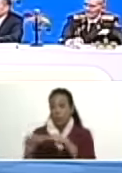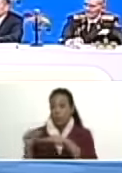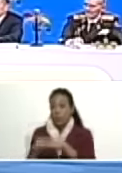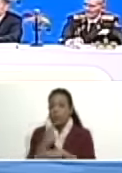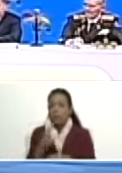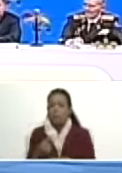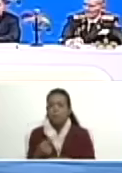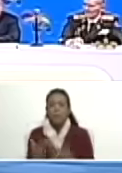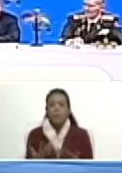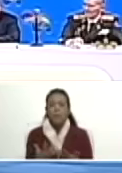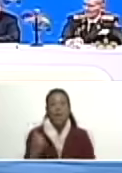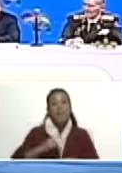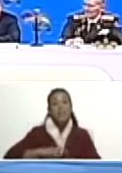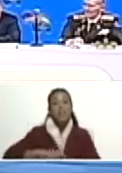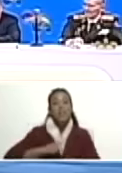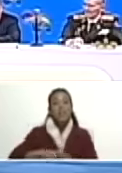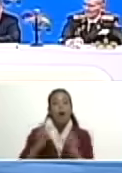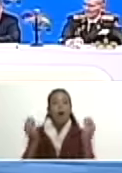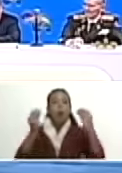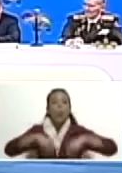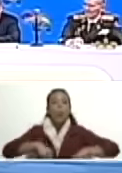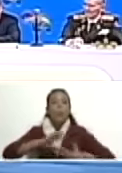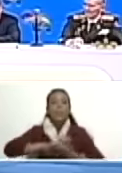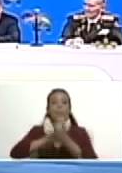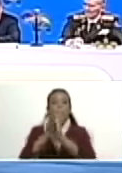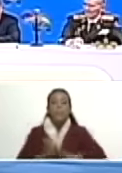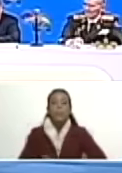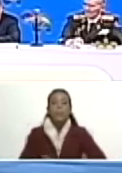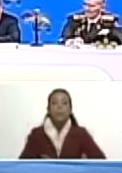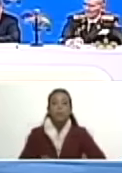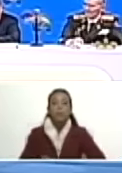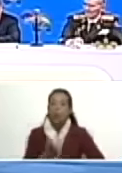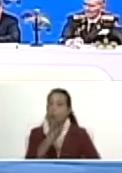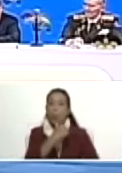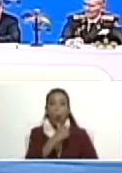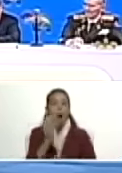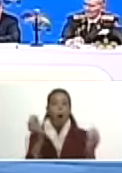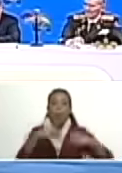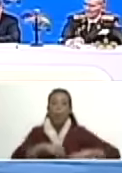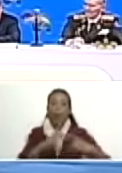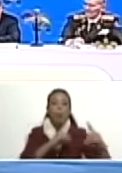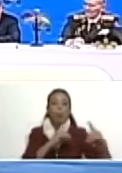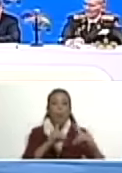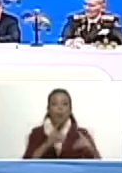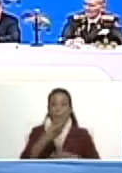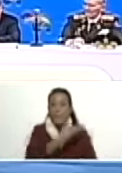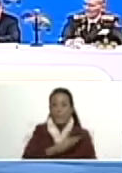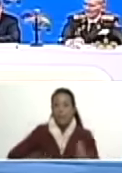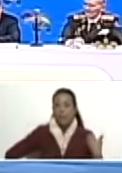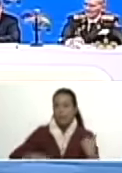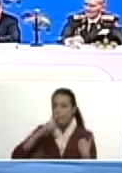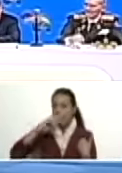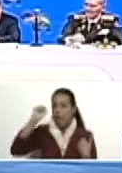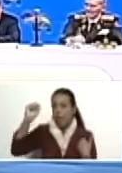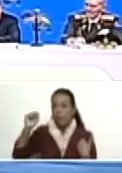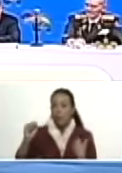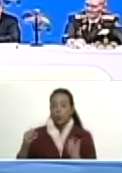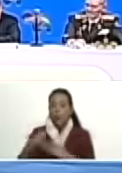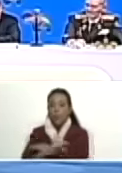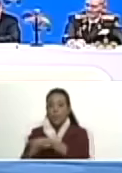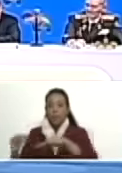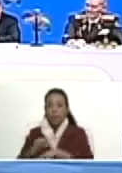Dice, el tiempo de la negociación acabó. No habrá diálogo entre Maduro y el presidente de Guyana, Irfan